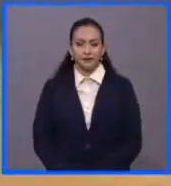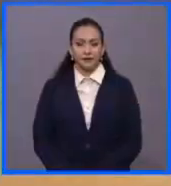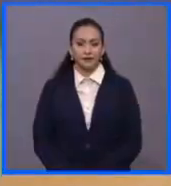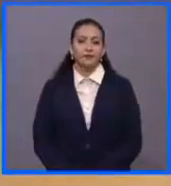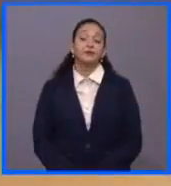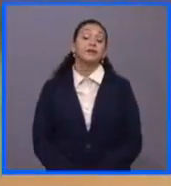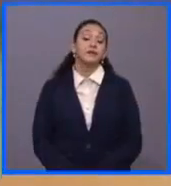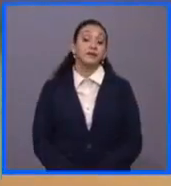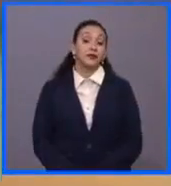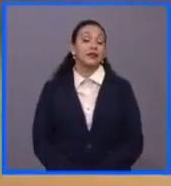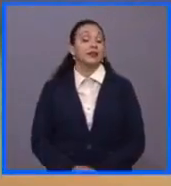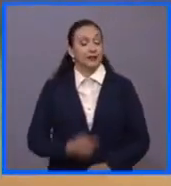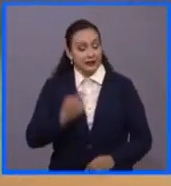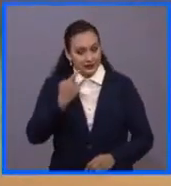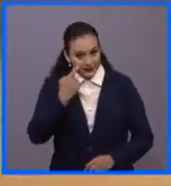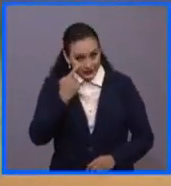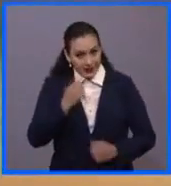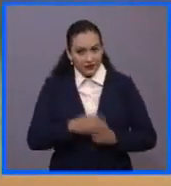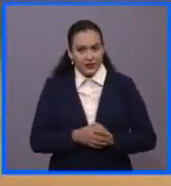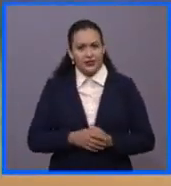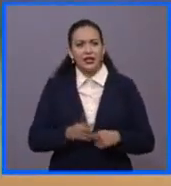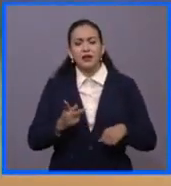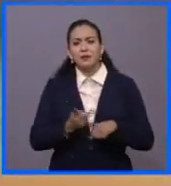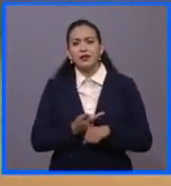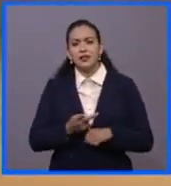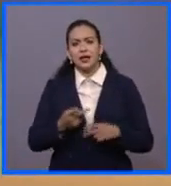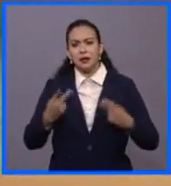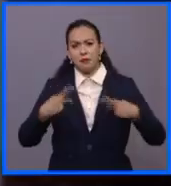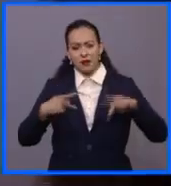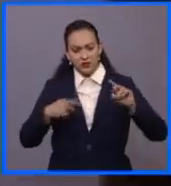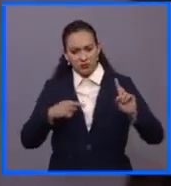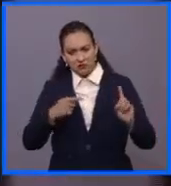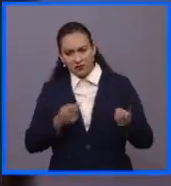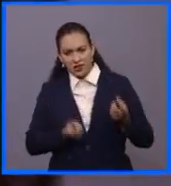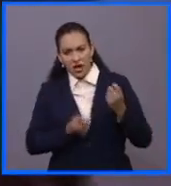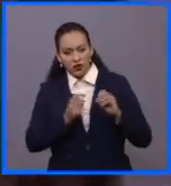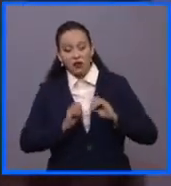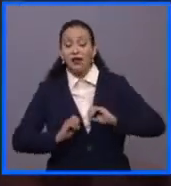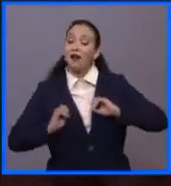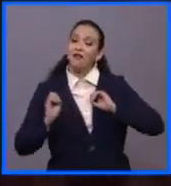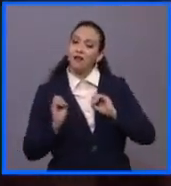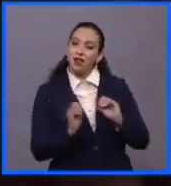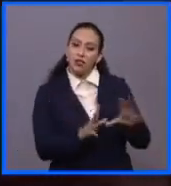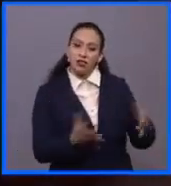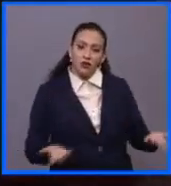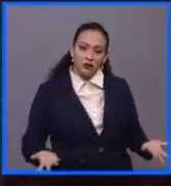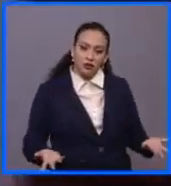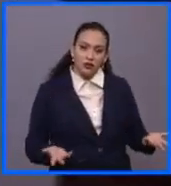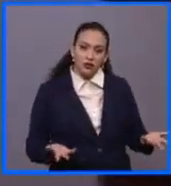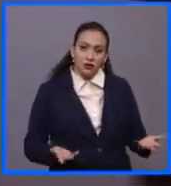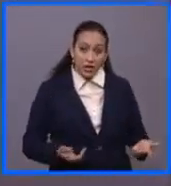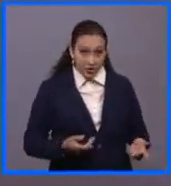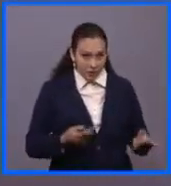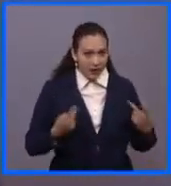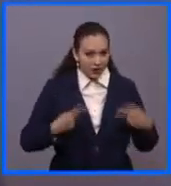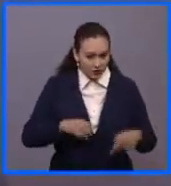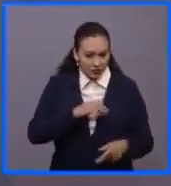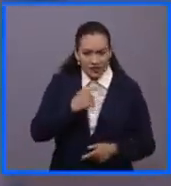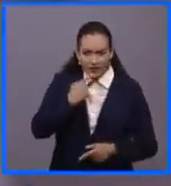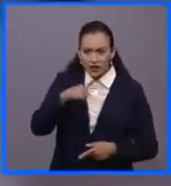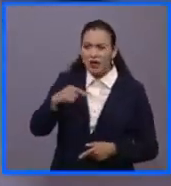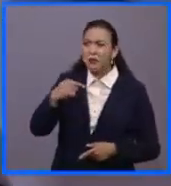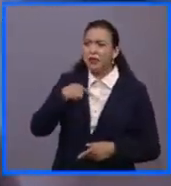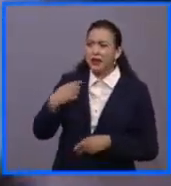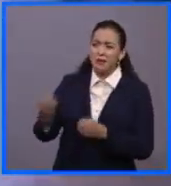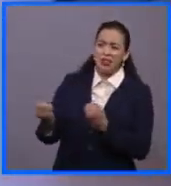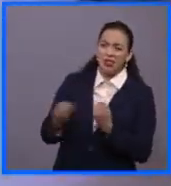Y mire, hablando de vulnerabilidades, el abandono de personas se persigue de oficio y cualquier persona lo puede denunciar. Así lo aseguró la